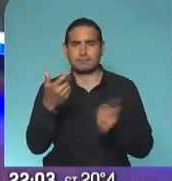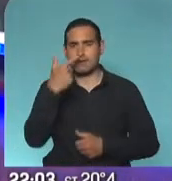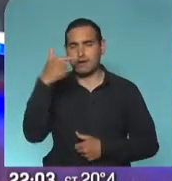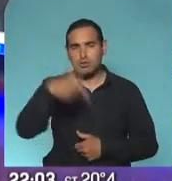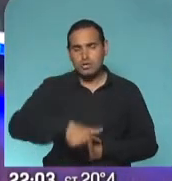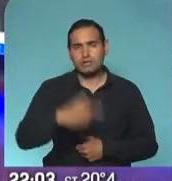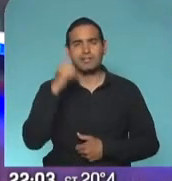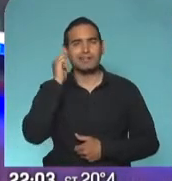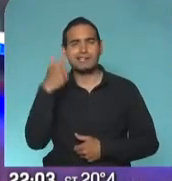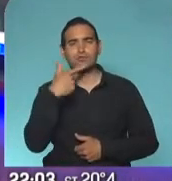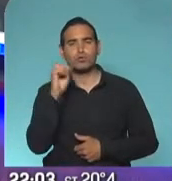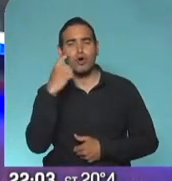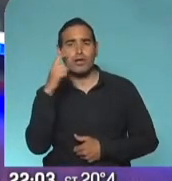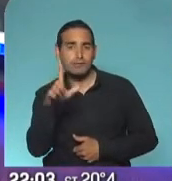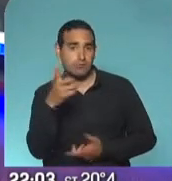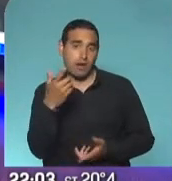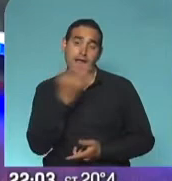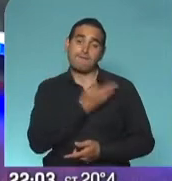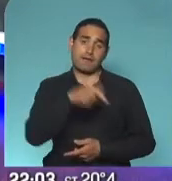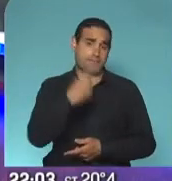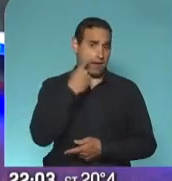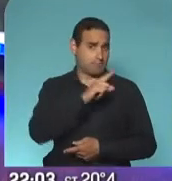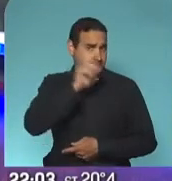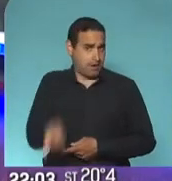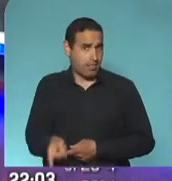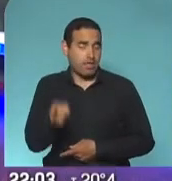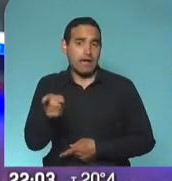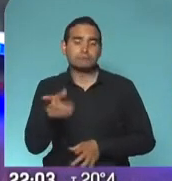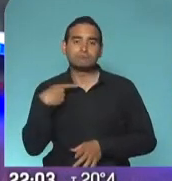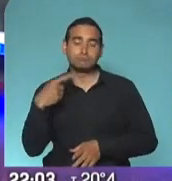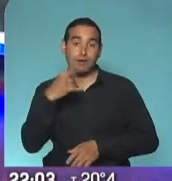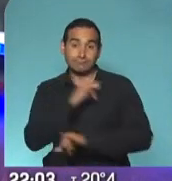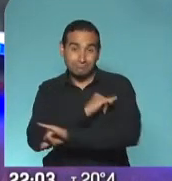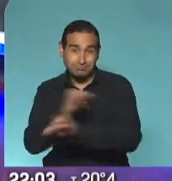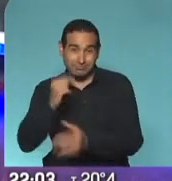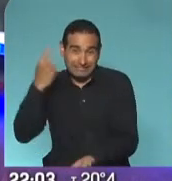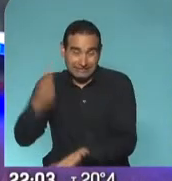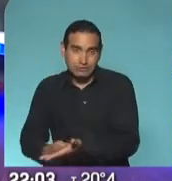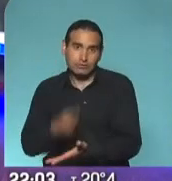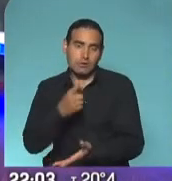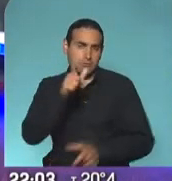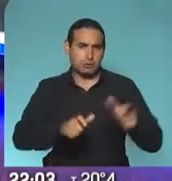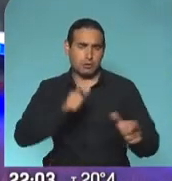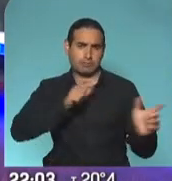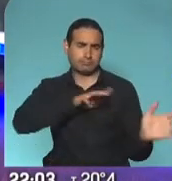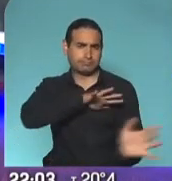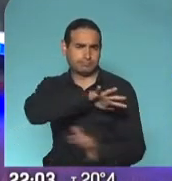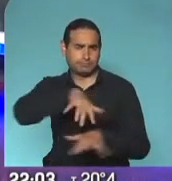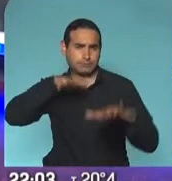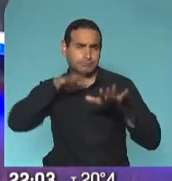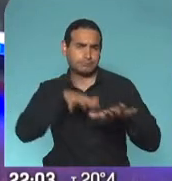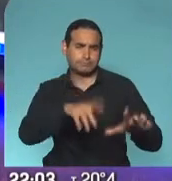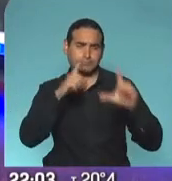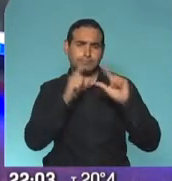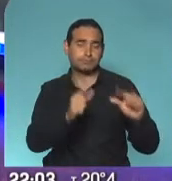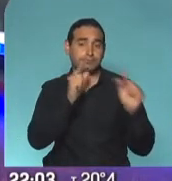y del gasoil por imposición del Fondo Monetario Internacional generó una reacción popular muy intensa, muy fuerte, que está